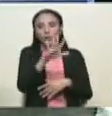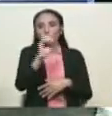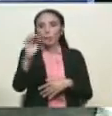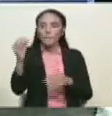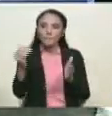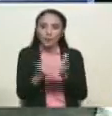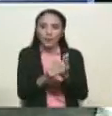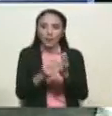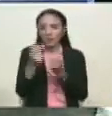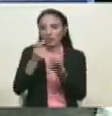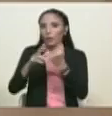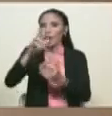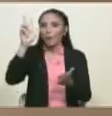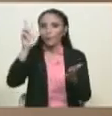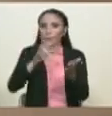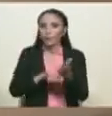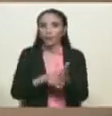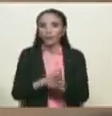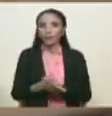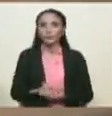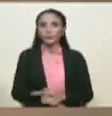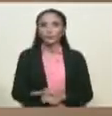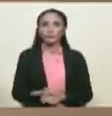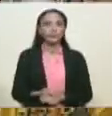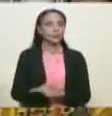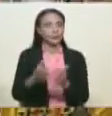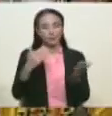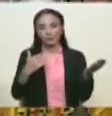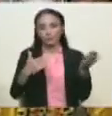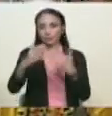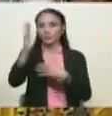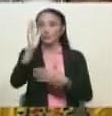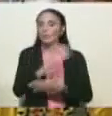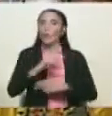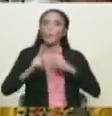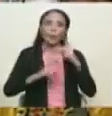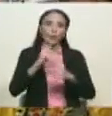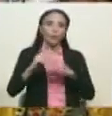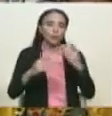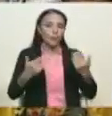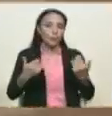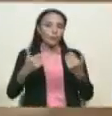2.500.000 bolívares, aprobado. Avanzar en varios frentes productivos.